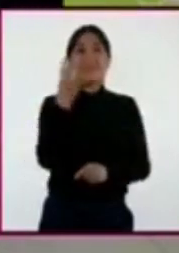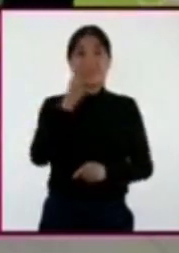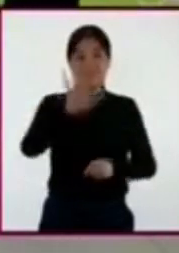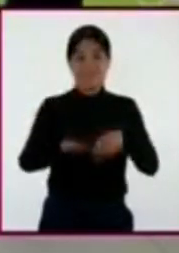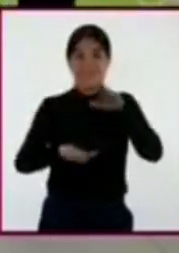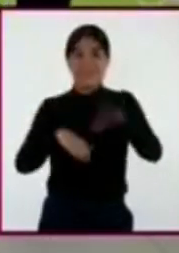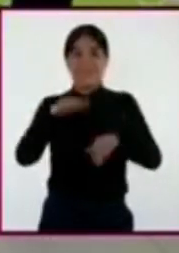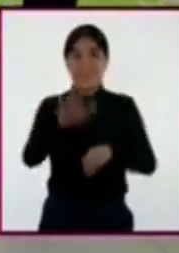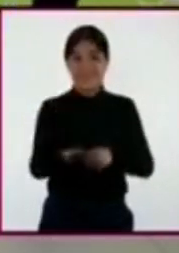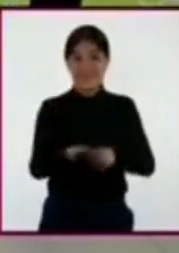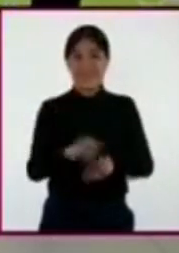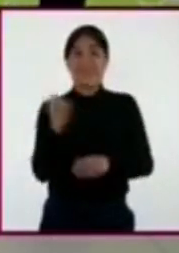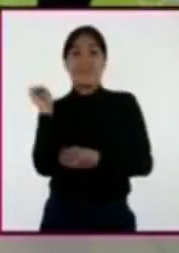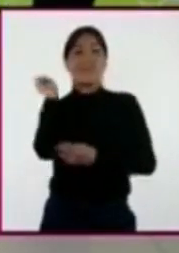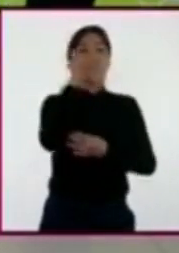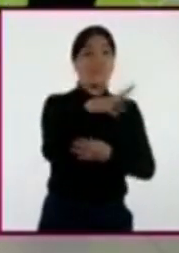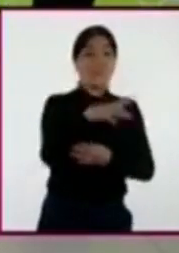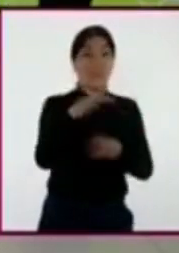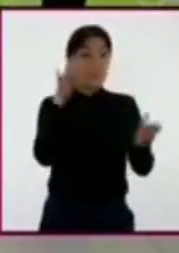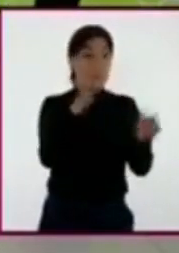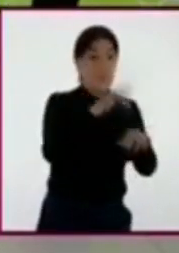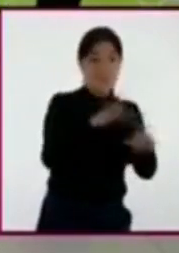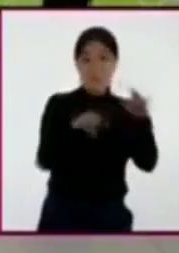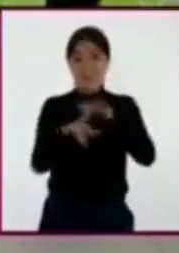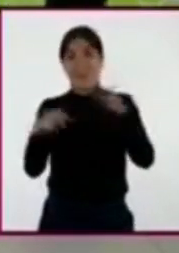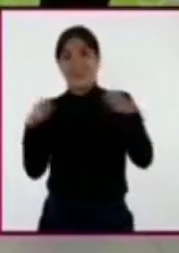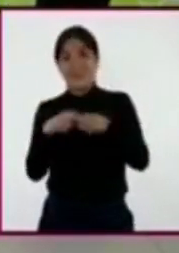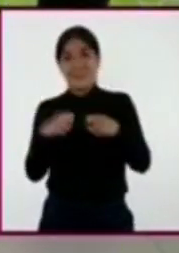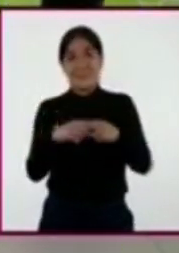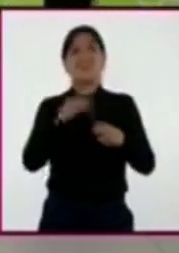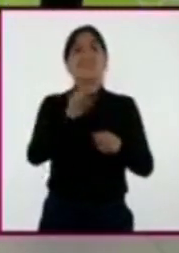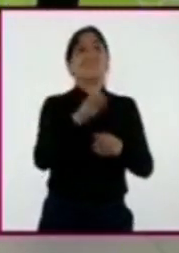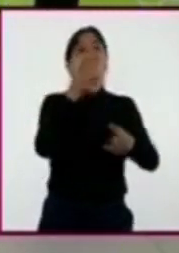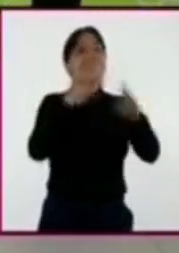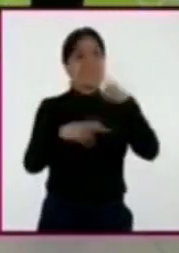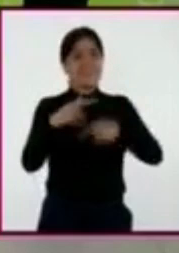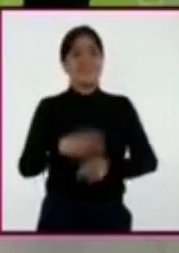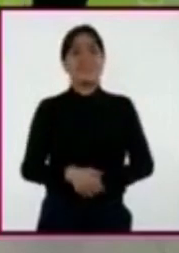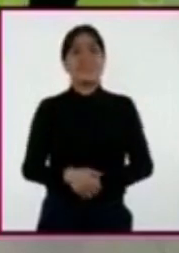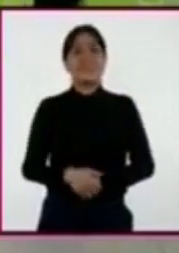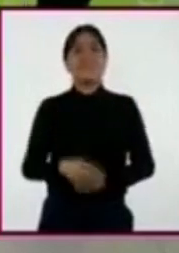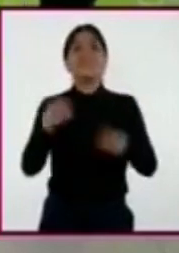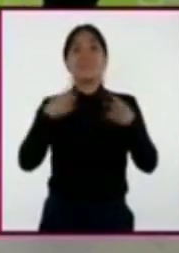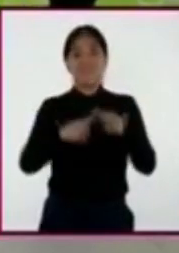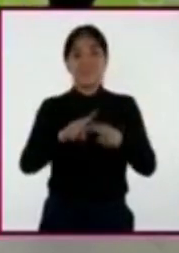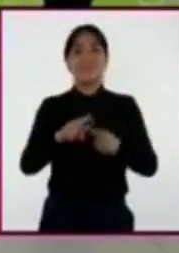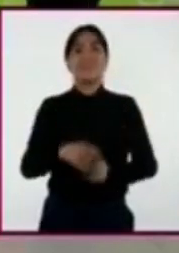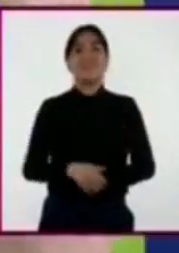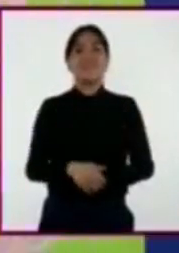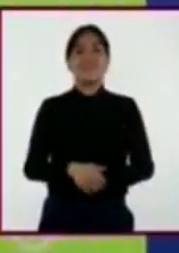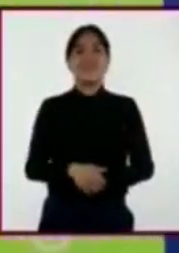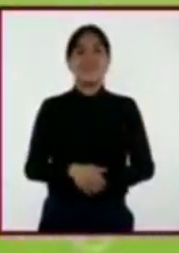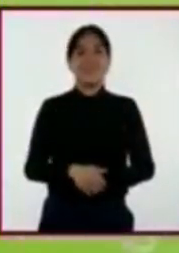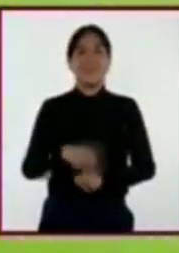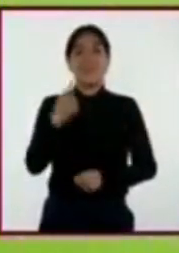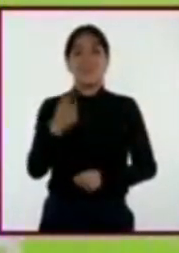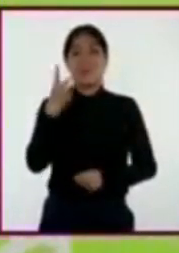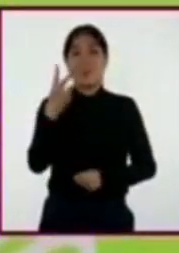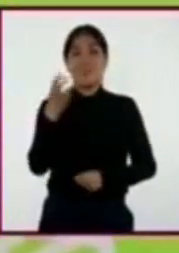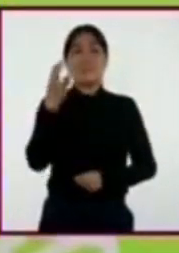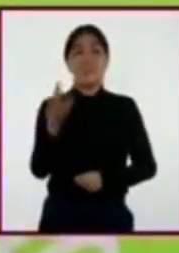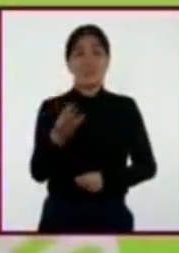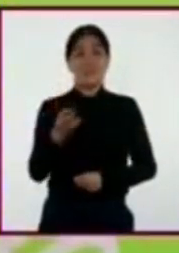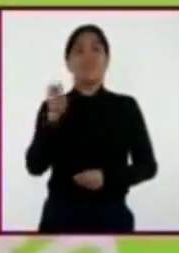pasos, lanzas, tocas, tocas y él recibe, ¿sale? Comenzamos y...